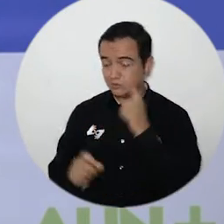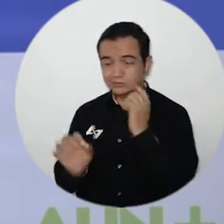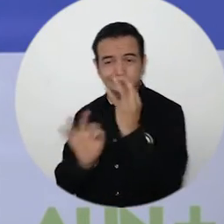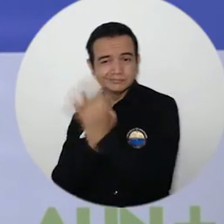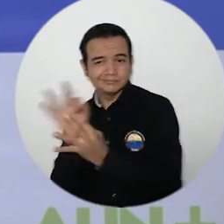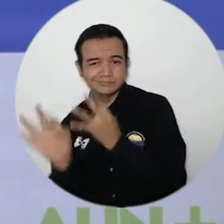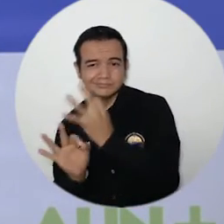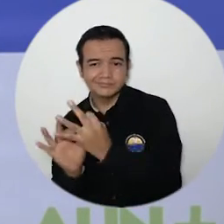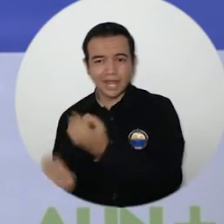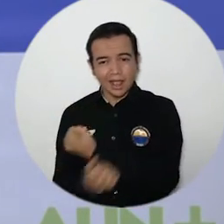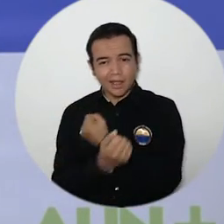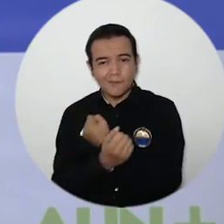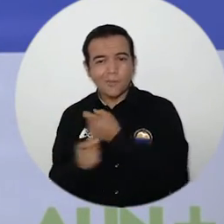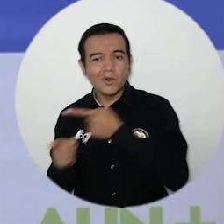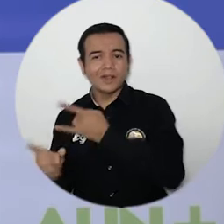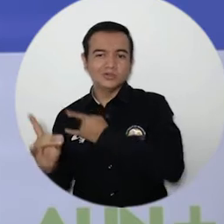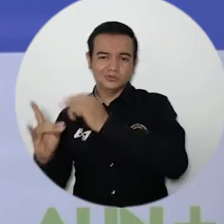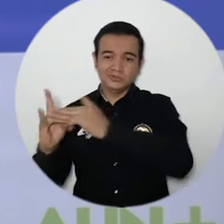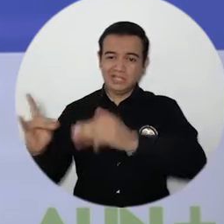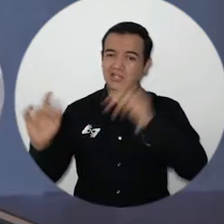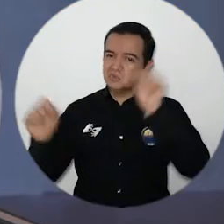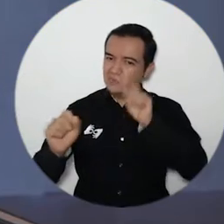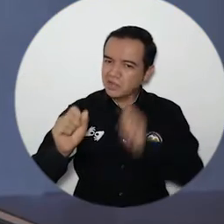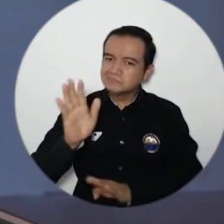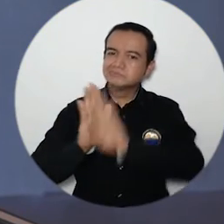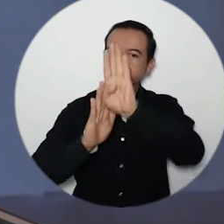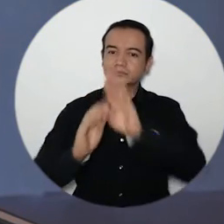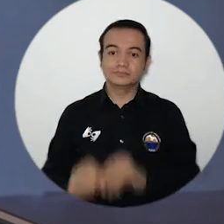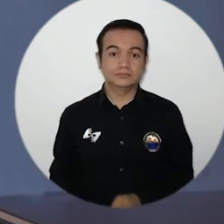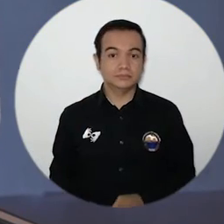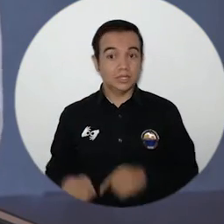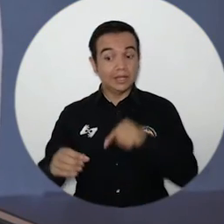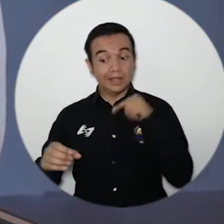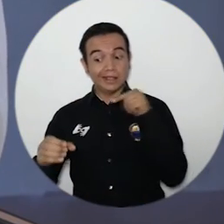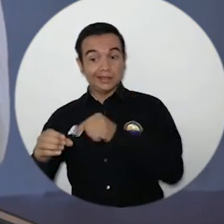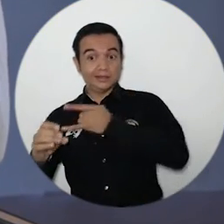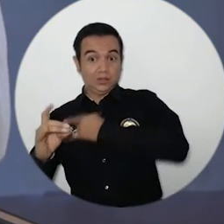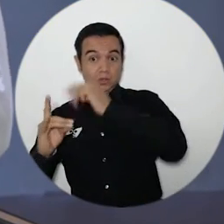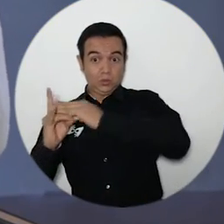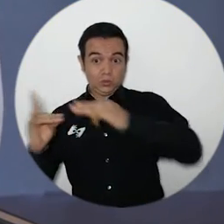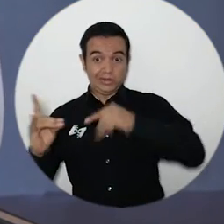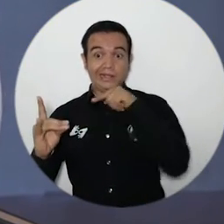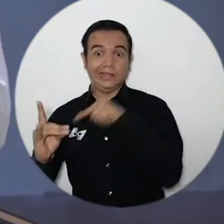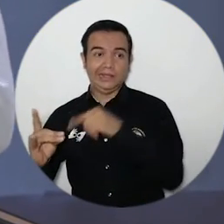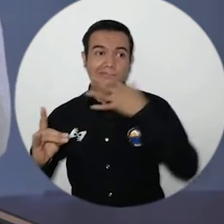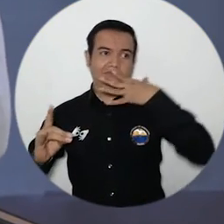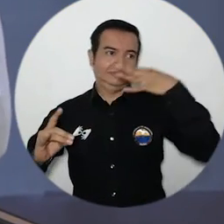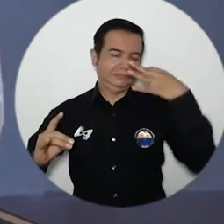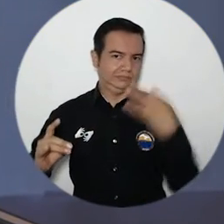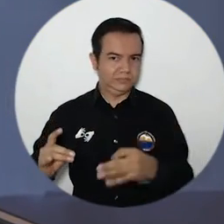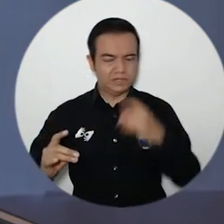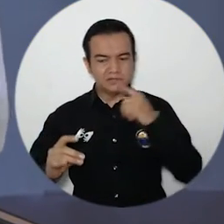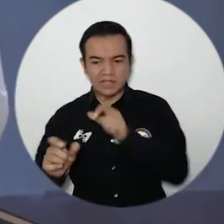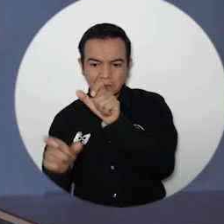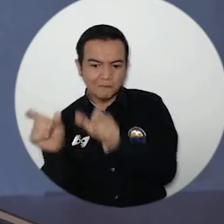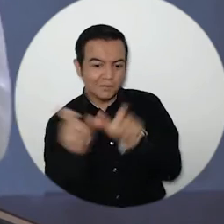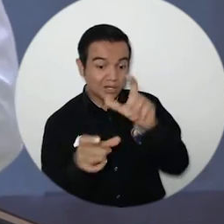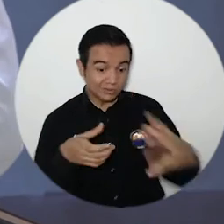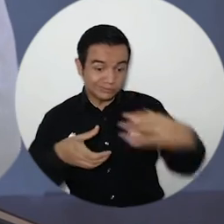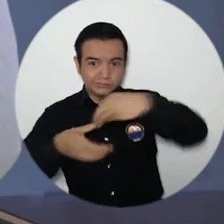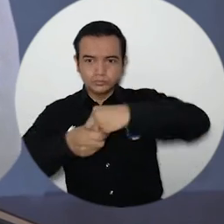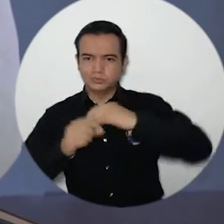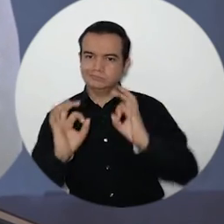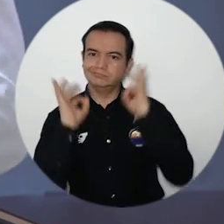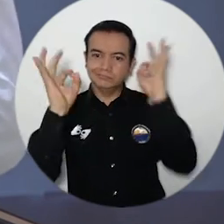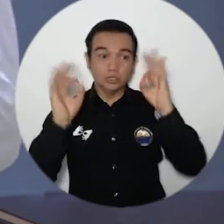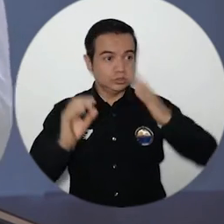y palanten, que la universidad tiene con quién. Esta universidad tiene gente, hombres y mujeres muy buenos, valiosos. Así que como rector, como amigo,